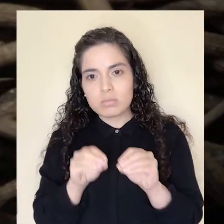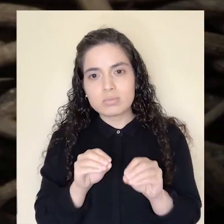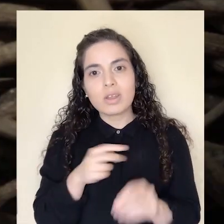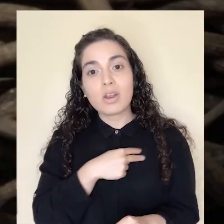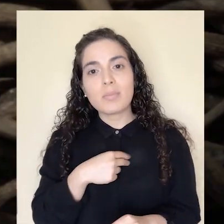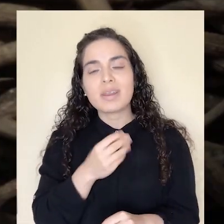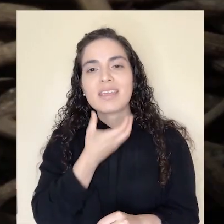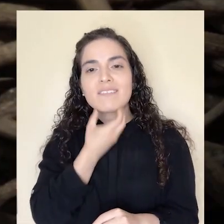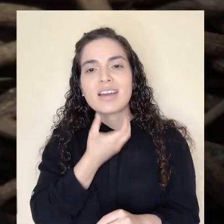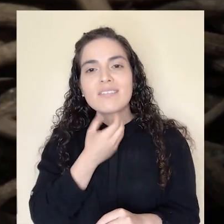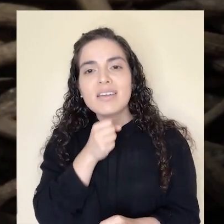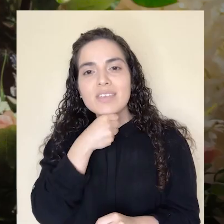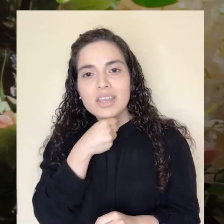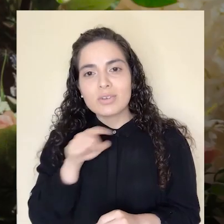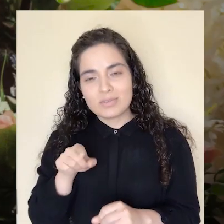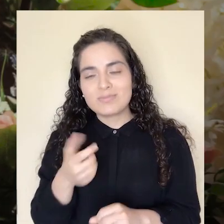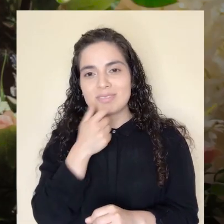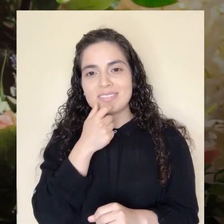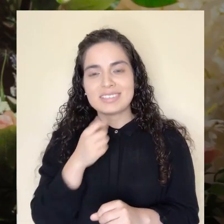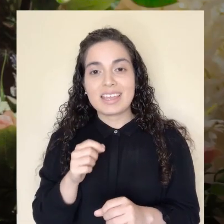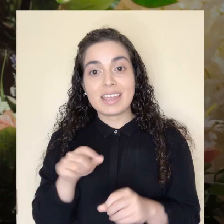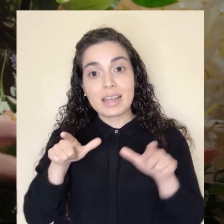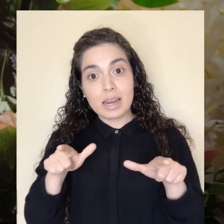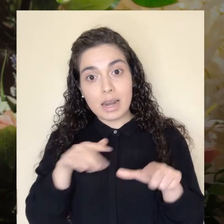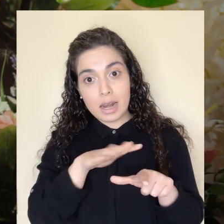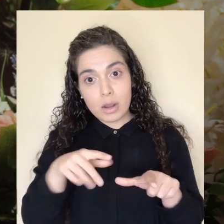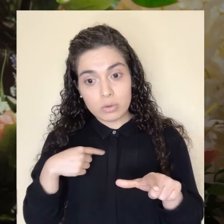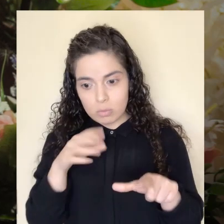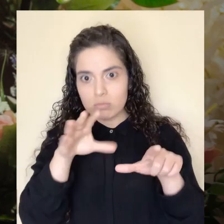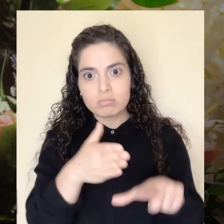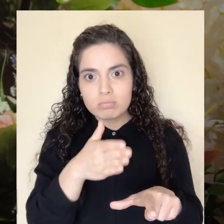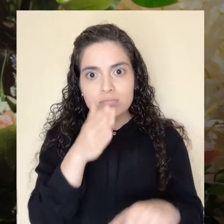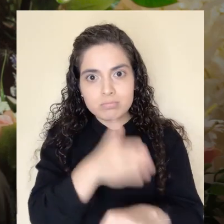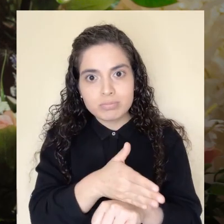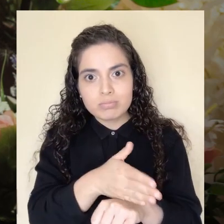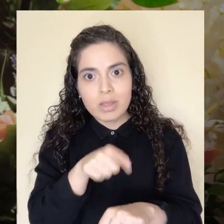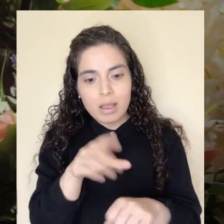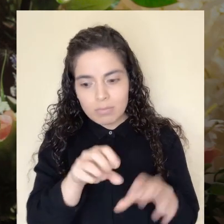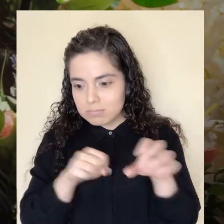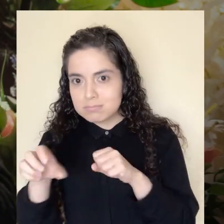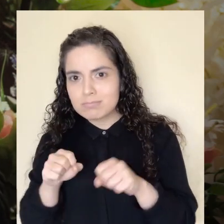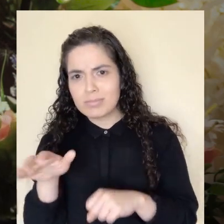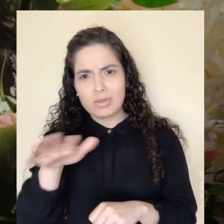viejo, musgo del lago, voy al lago y me pongo por buscar material, todo me